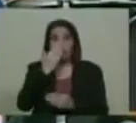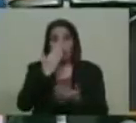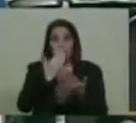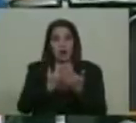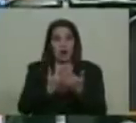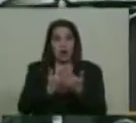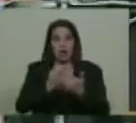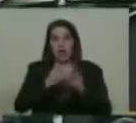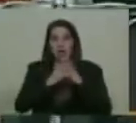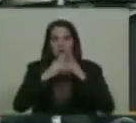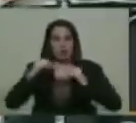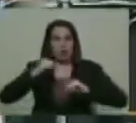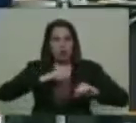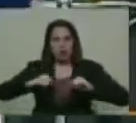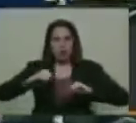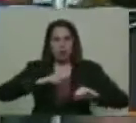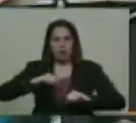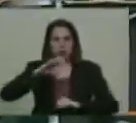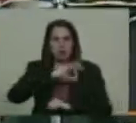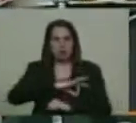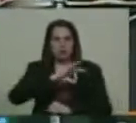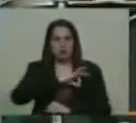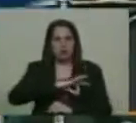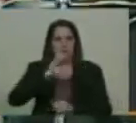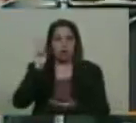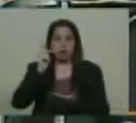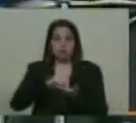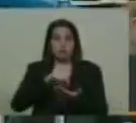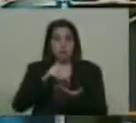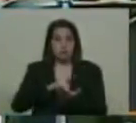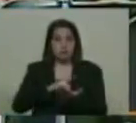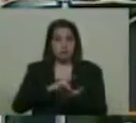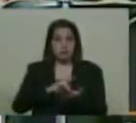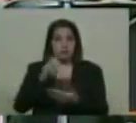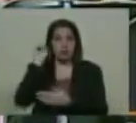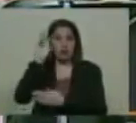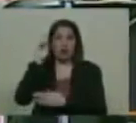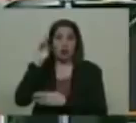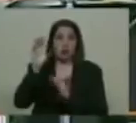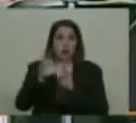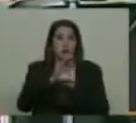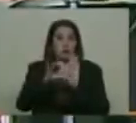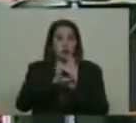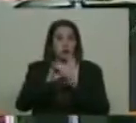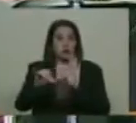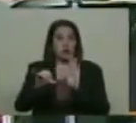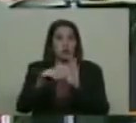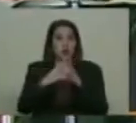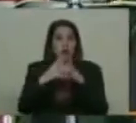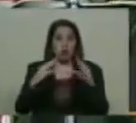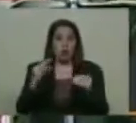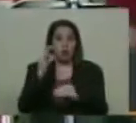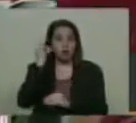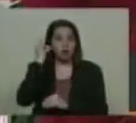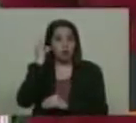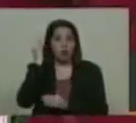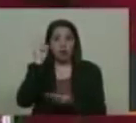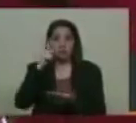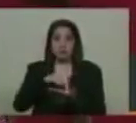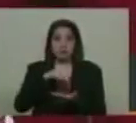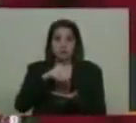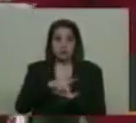los movimientos sociales aquí presentes, constituyentes, y todas las mujeres aquí